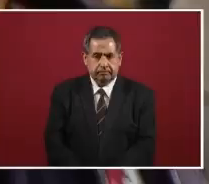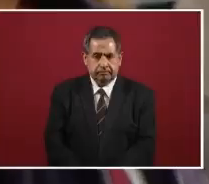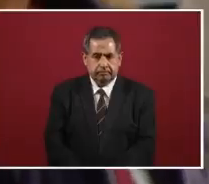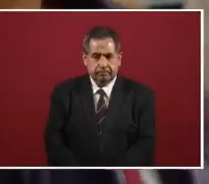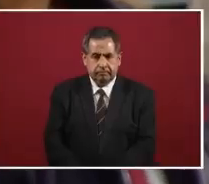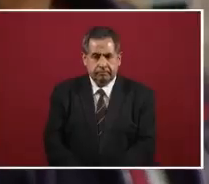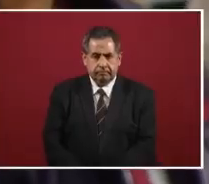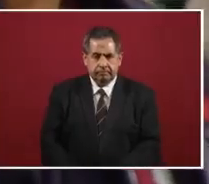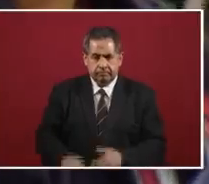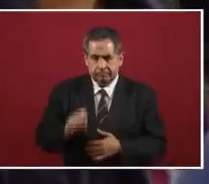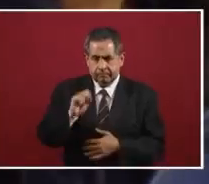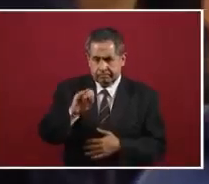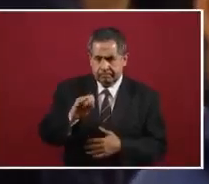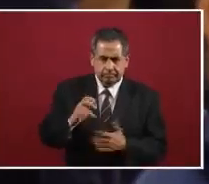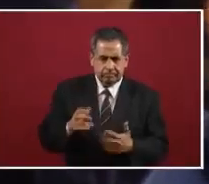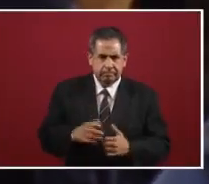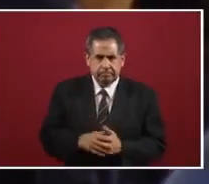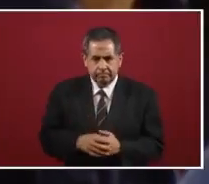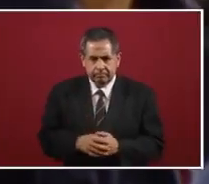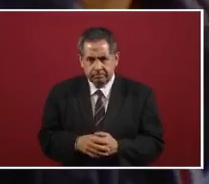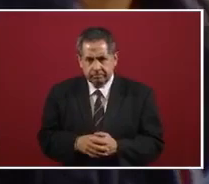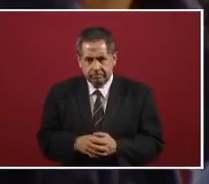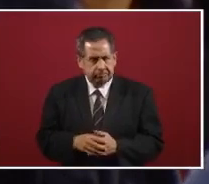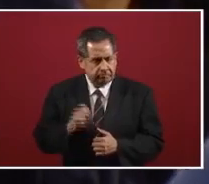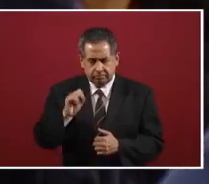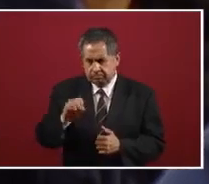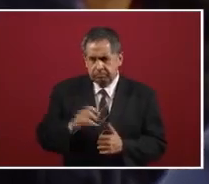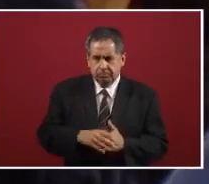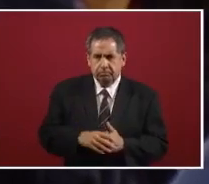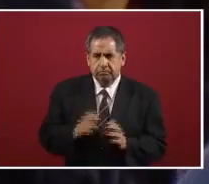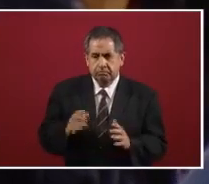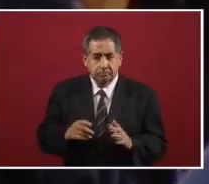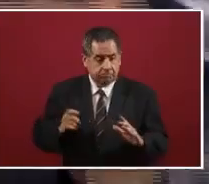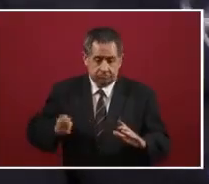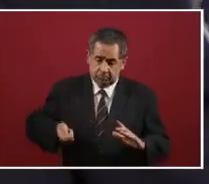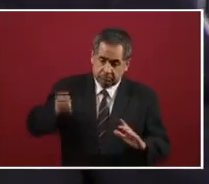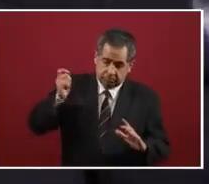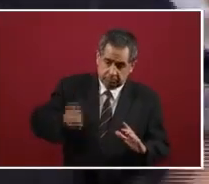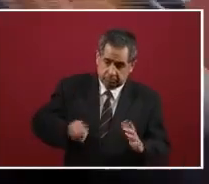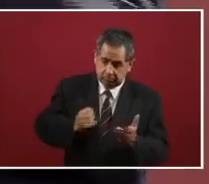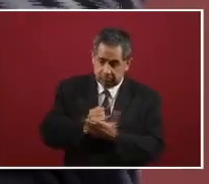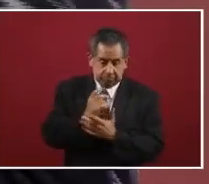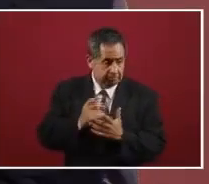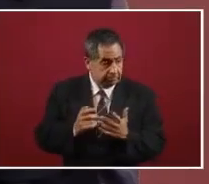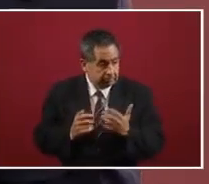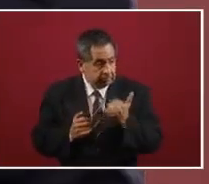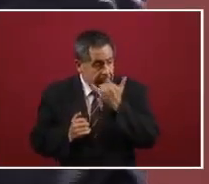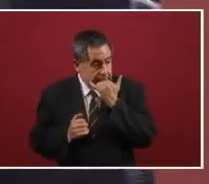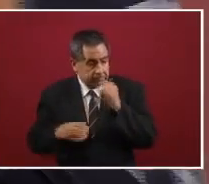Sí, pero. No esperan la sentencia para hacer esas. Sí, pero cuando llegue la sentencia, se les